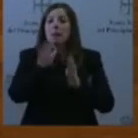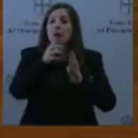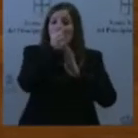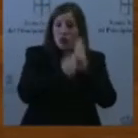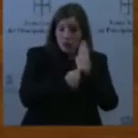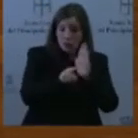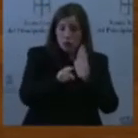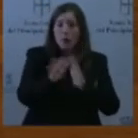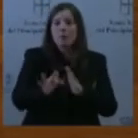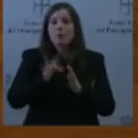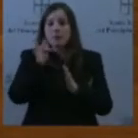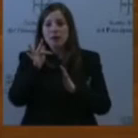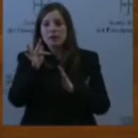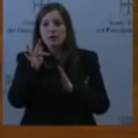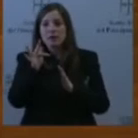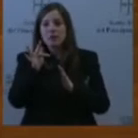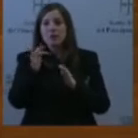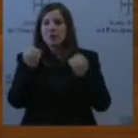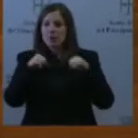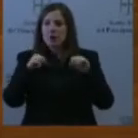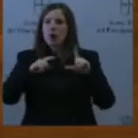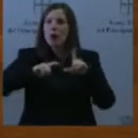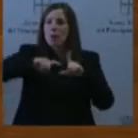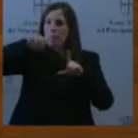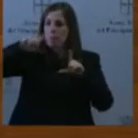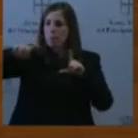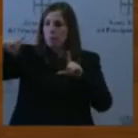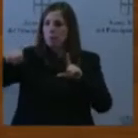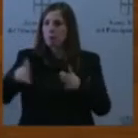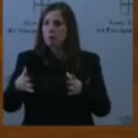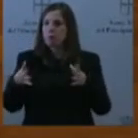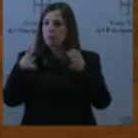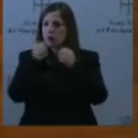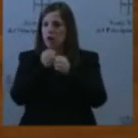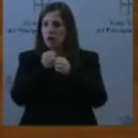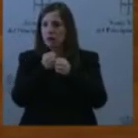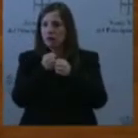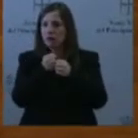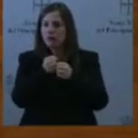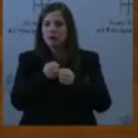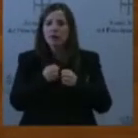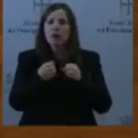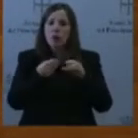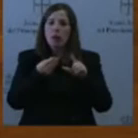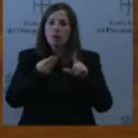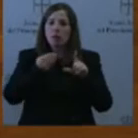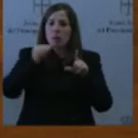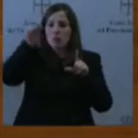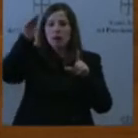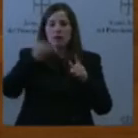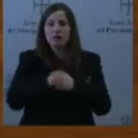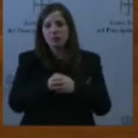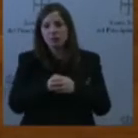bolsa hasta más del 25% a 0,7 euros por acción parecen disuadir a Duro Felguera